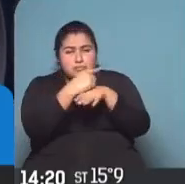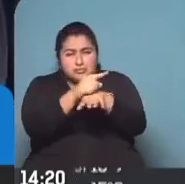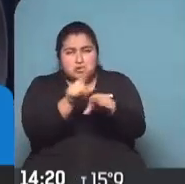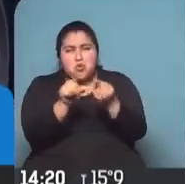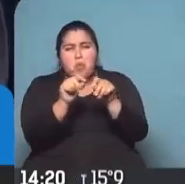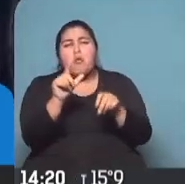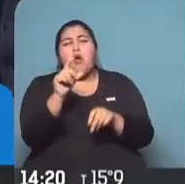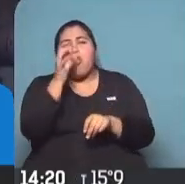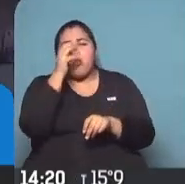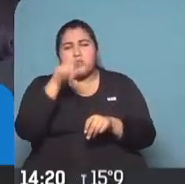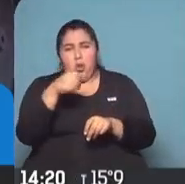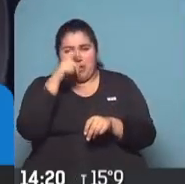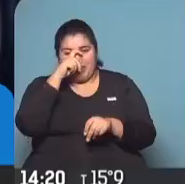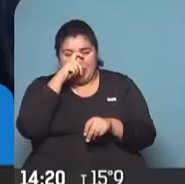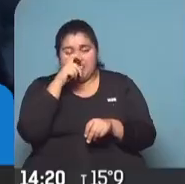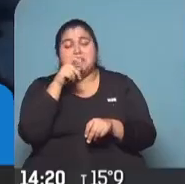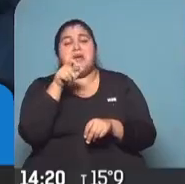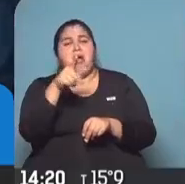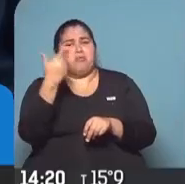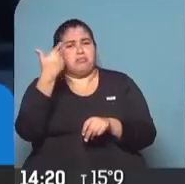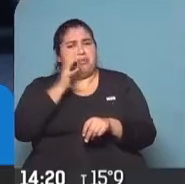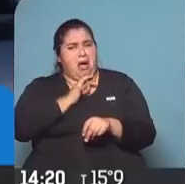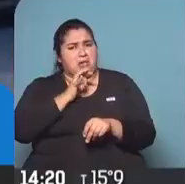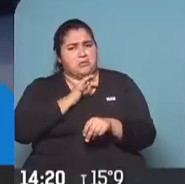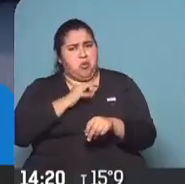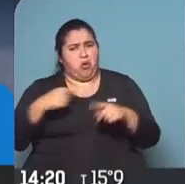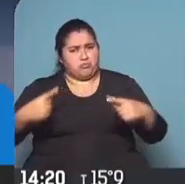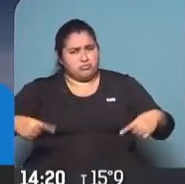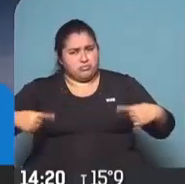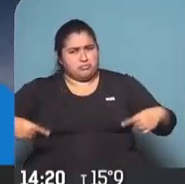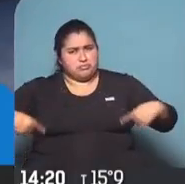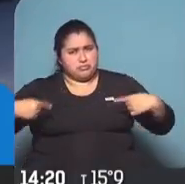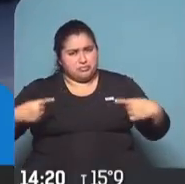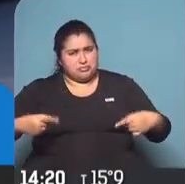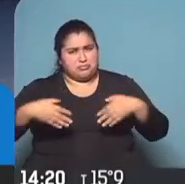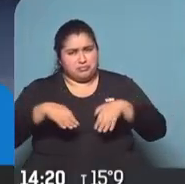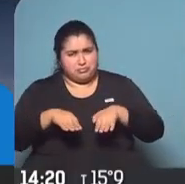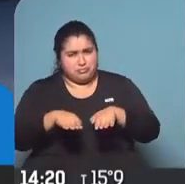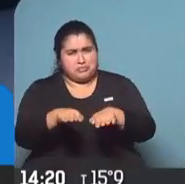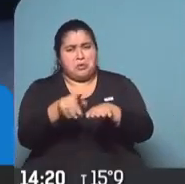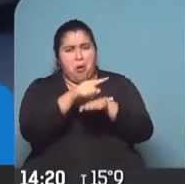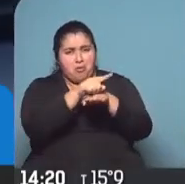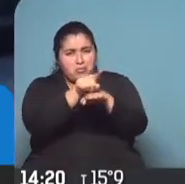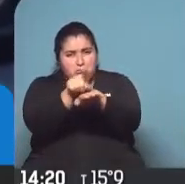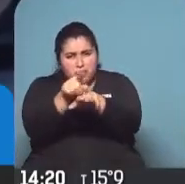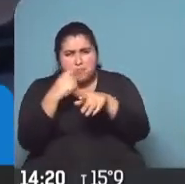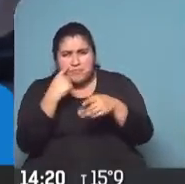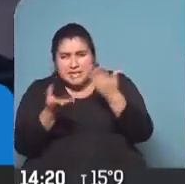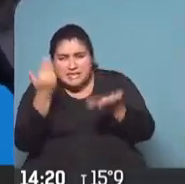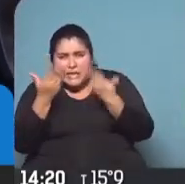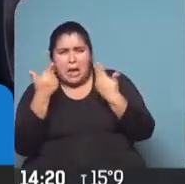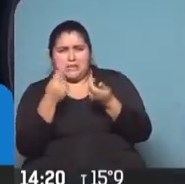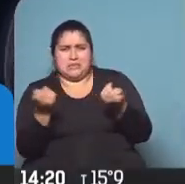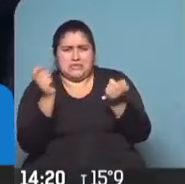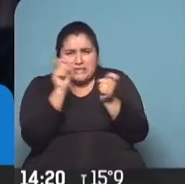pacientes en días y varios años nuestro ejército lleva adelante en la modernización de ito vehículos y se arman con los puertos listo y